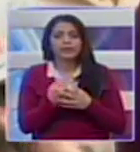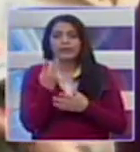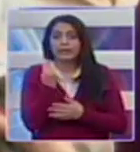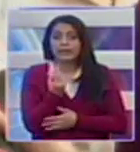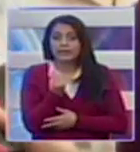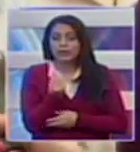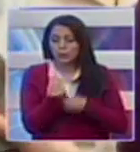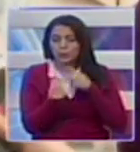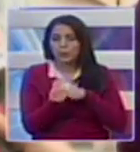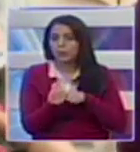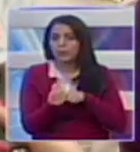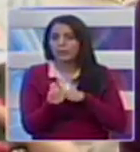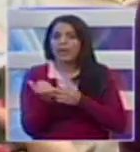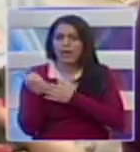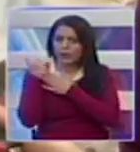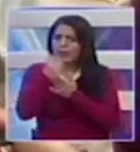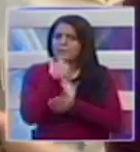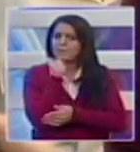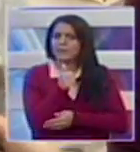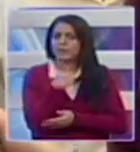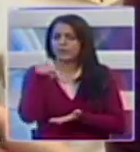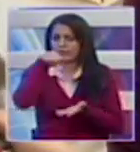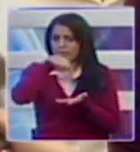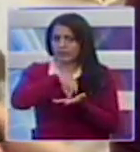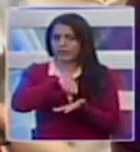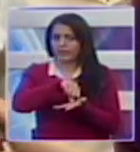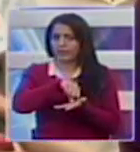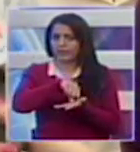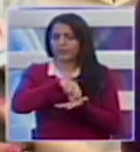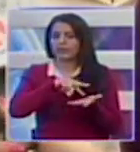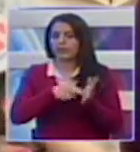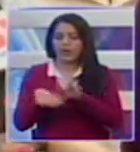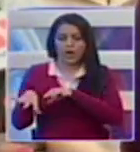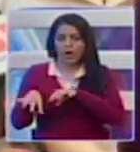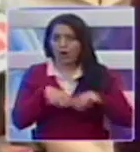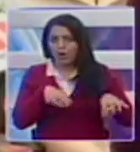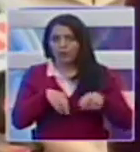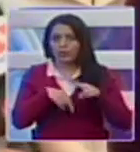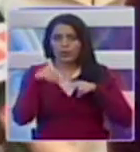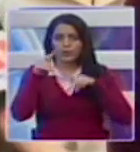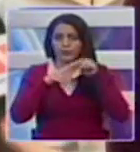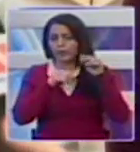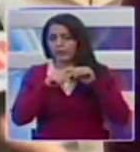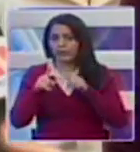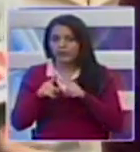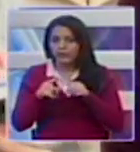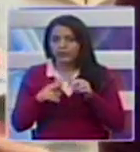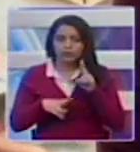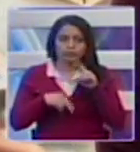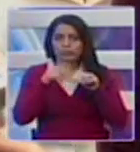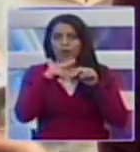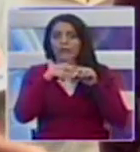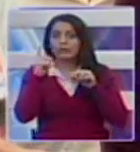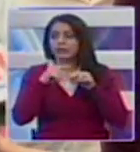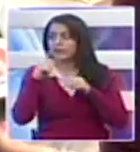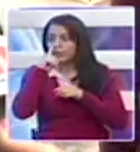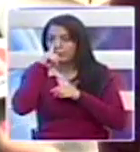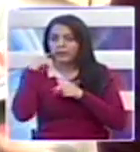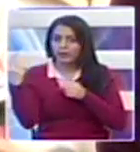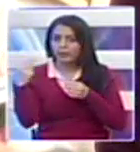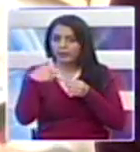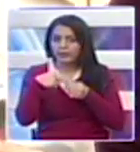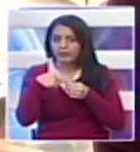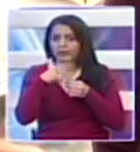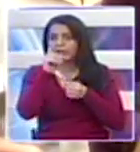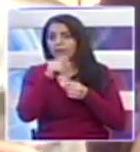propio beneficio. Y ese beneficio se llama servicio, se llama obra. Y obviamente esto trae empleo y esto trae turismo. Y el